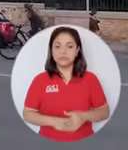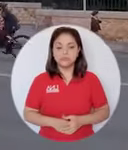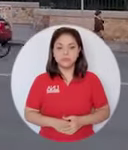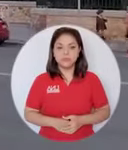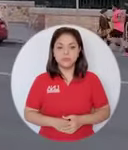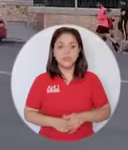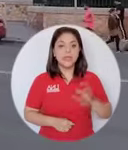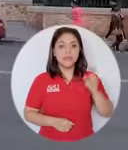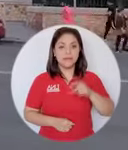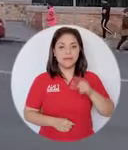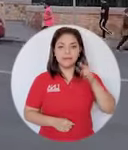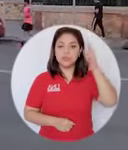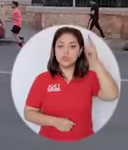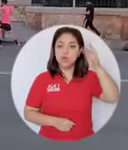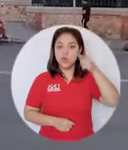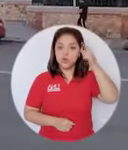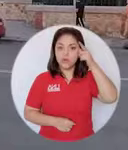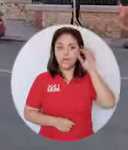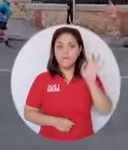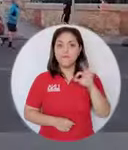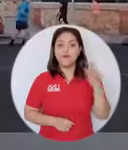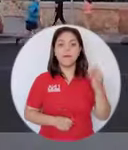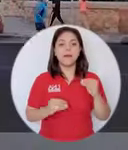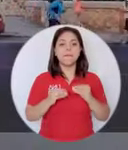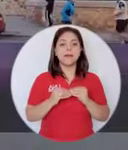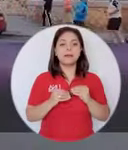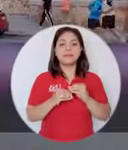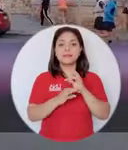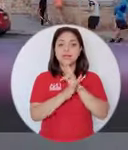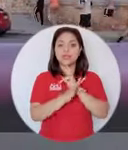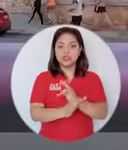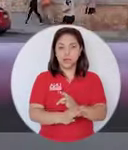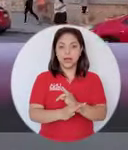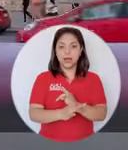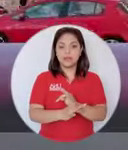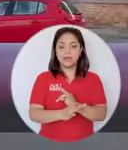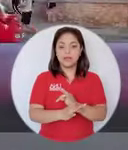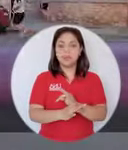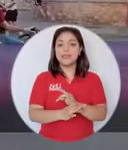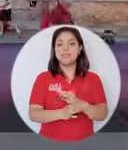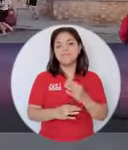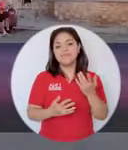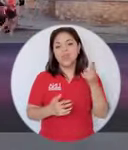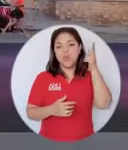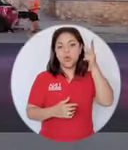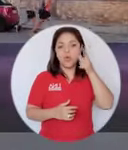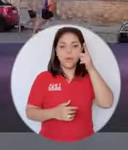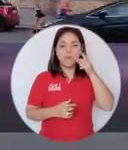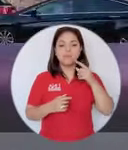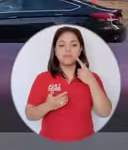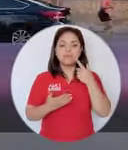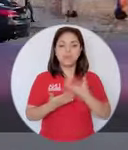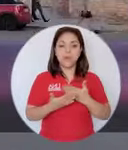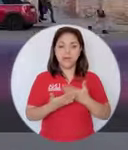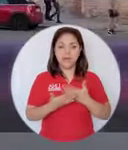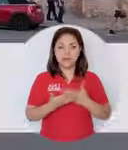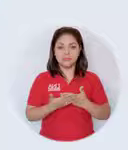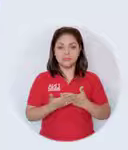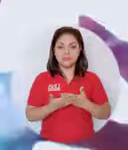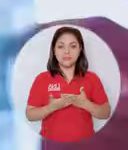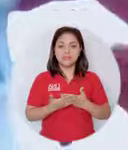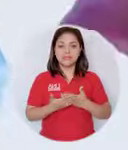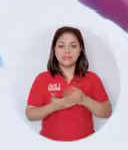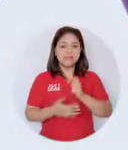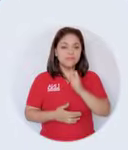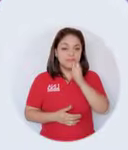COVID-19. Vamos a tener que, por supuesto, la manera más tradicional y clásica, vamos a tener que la prueba de laboratorio. Sí. Y la prueba de